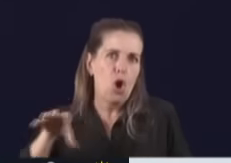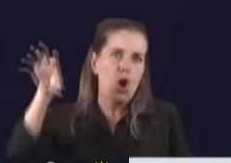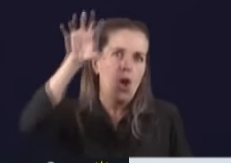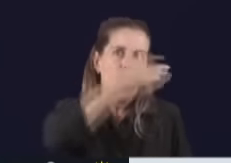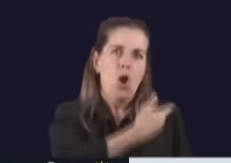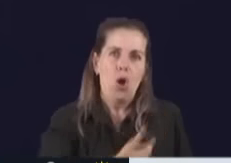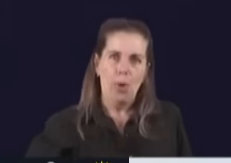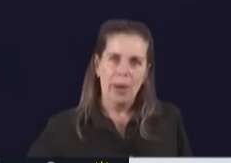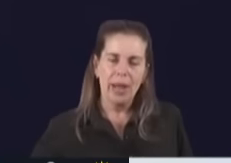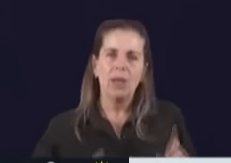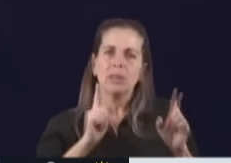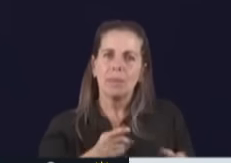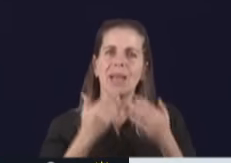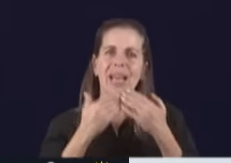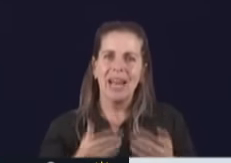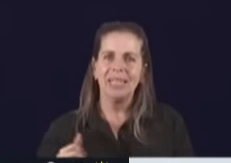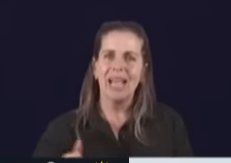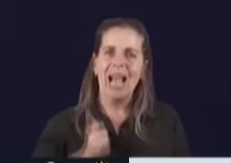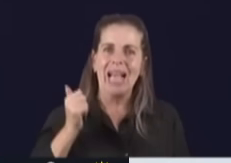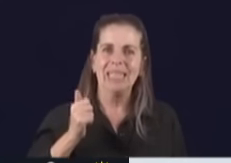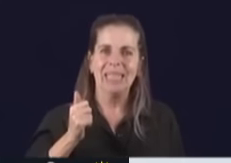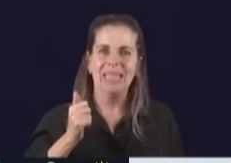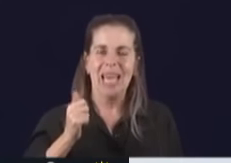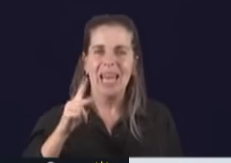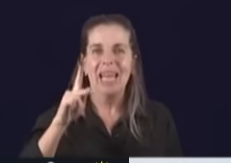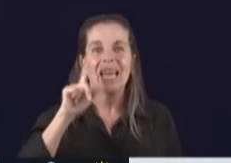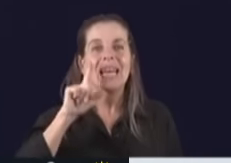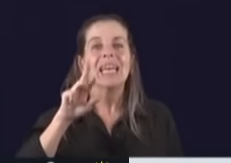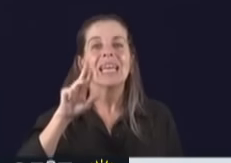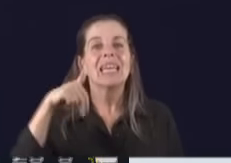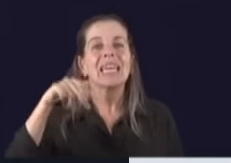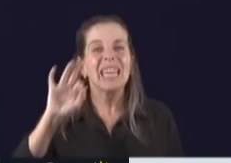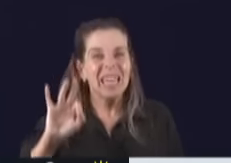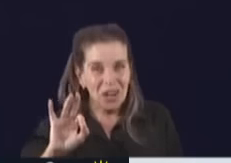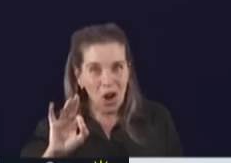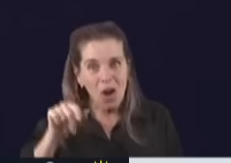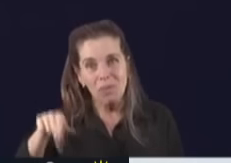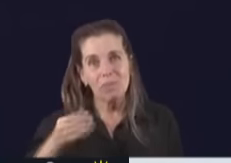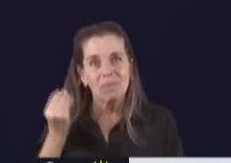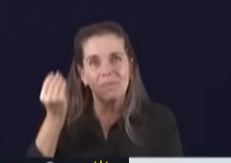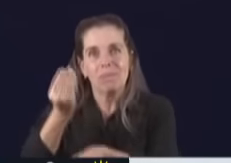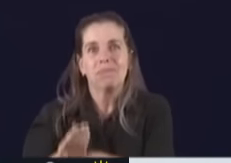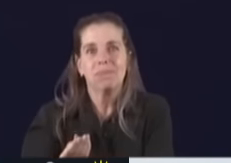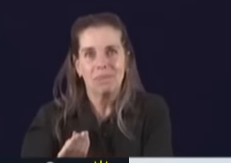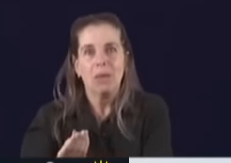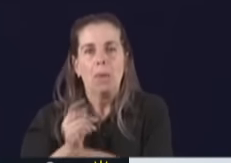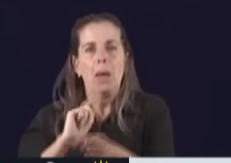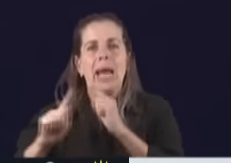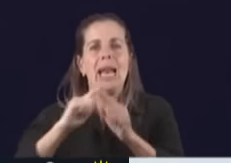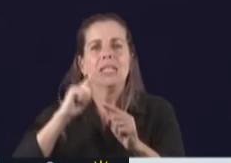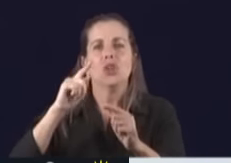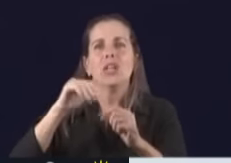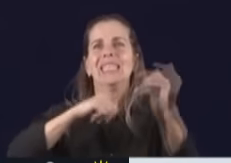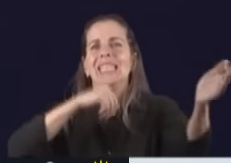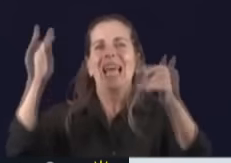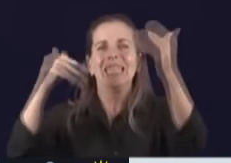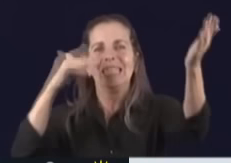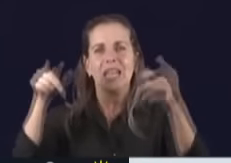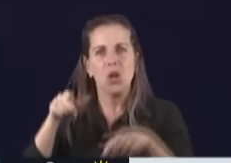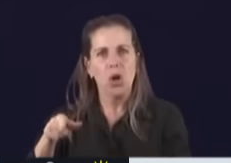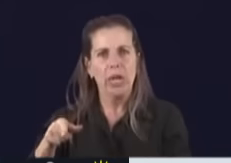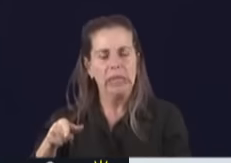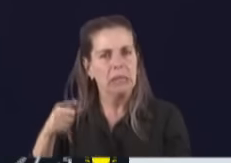al canciller Pablo Quirno, quien primero se desempeñó como secretario de Finanzas y ahora, desde las Relaciones Exteriores, es uno de los arquitectos del